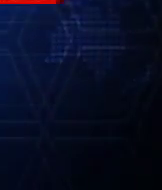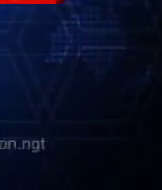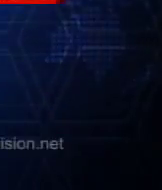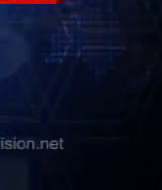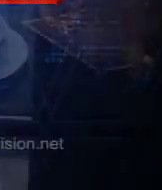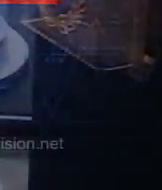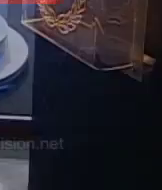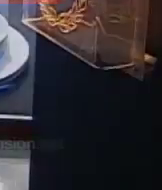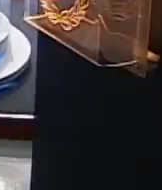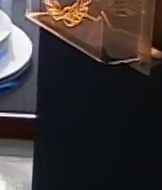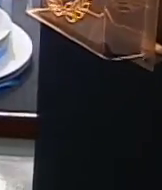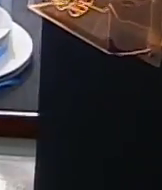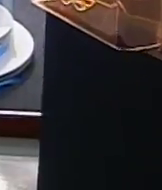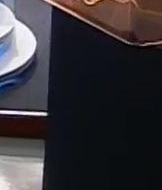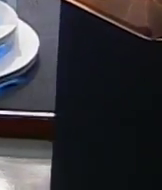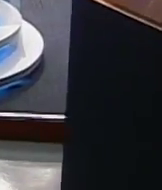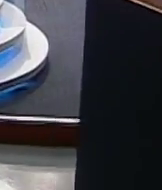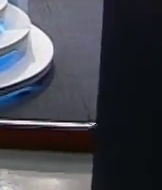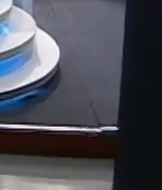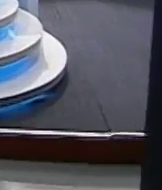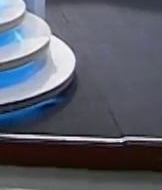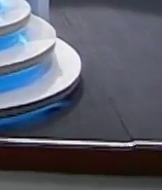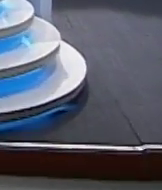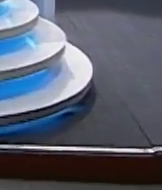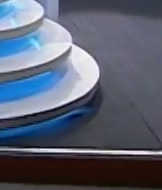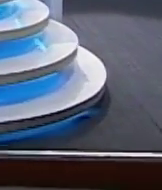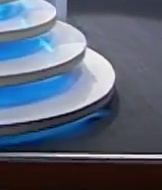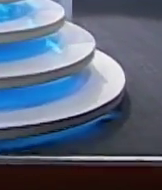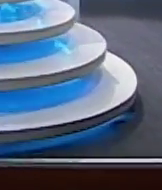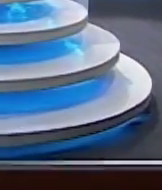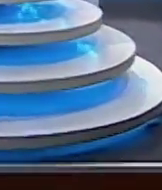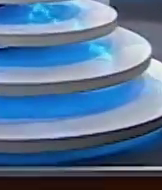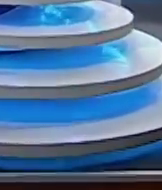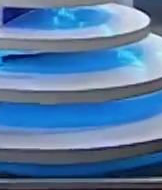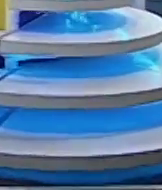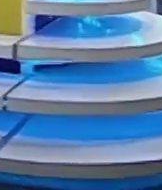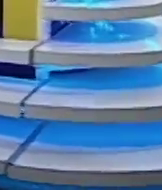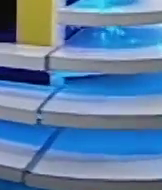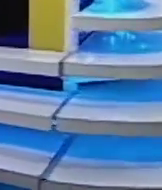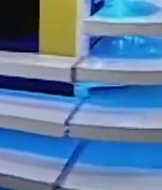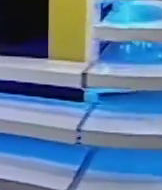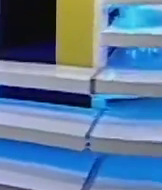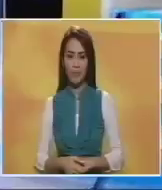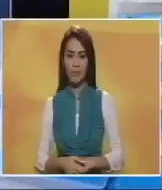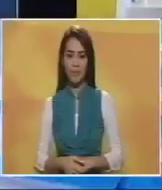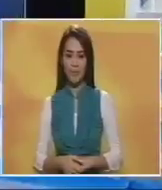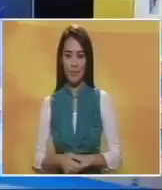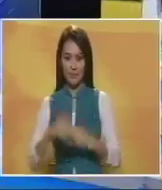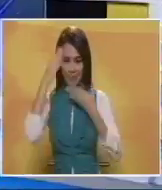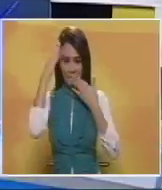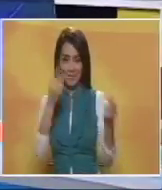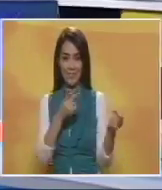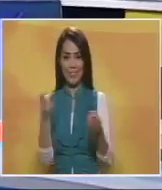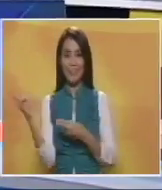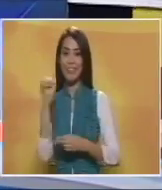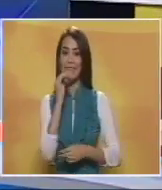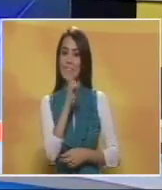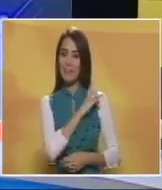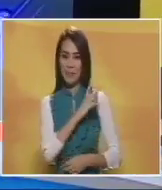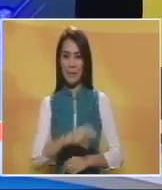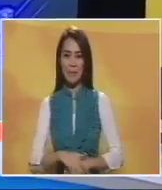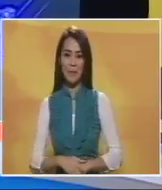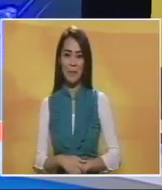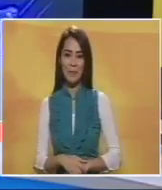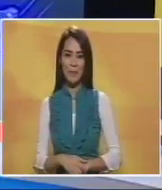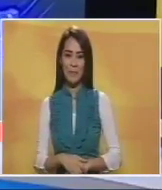Noticiero Venevisión. Información justa y balanceada. Hola, ¿qué tal amigos? Bienvenidos a la